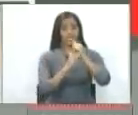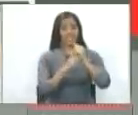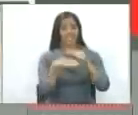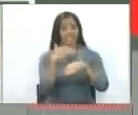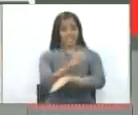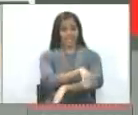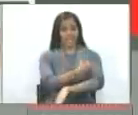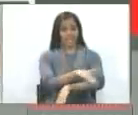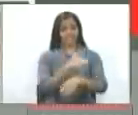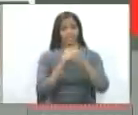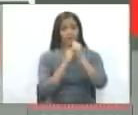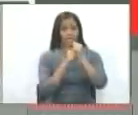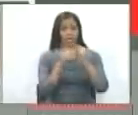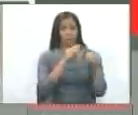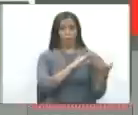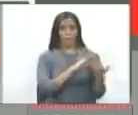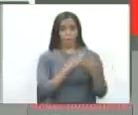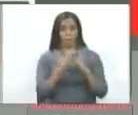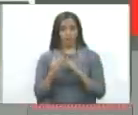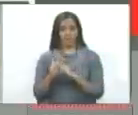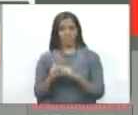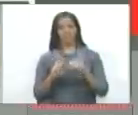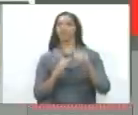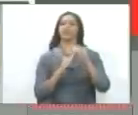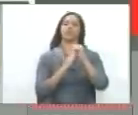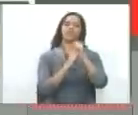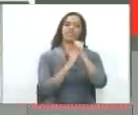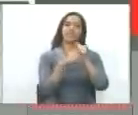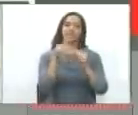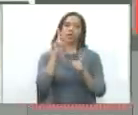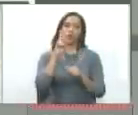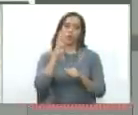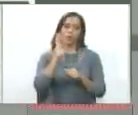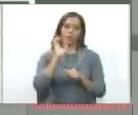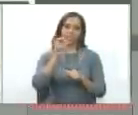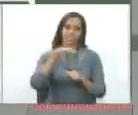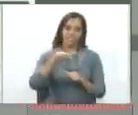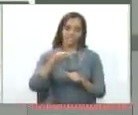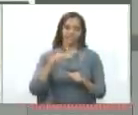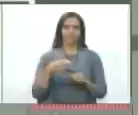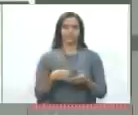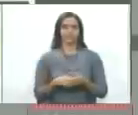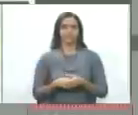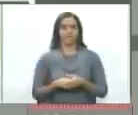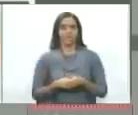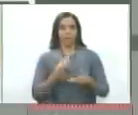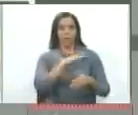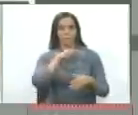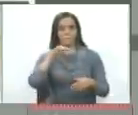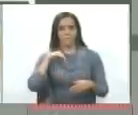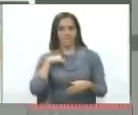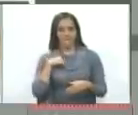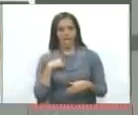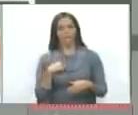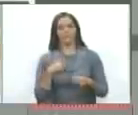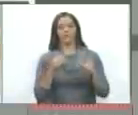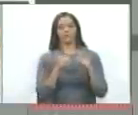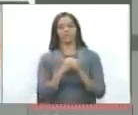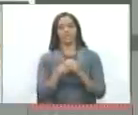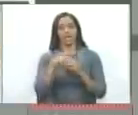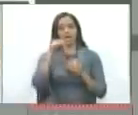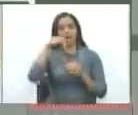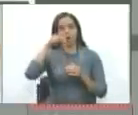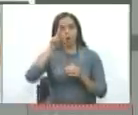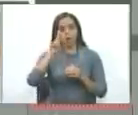de comunidad, los líderes de la UVC, los miembros de las unidades populares de defensa